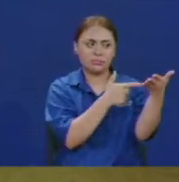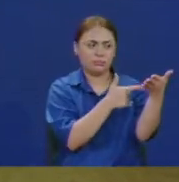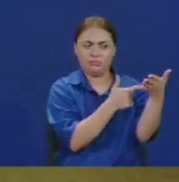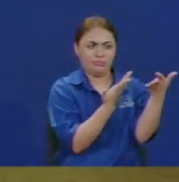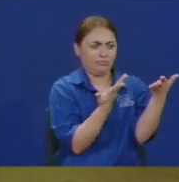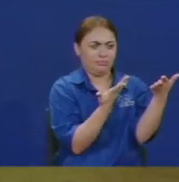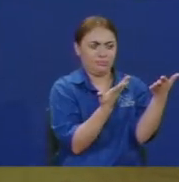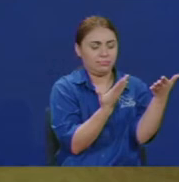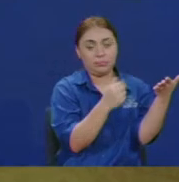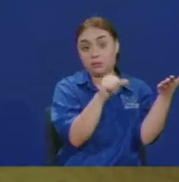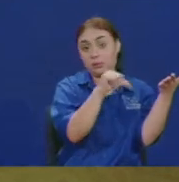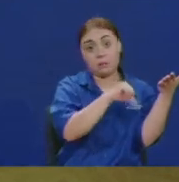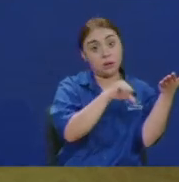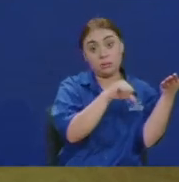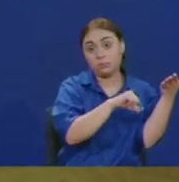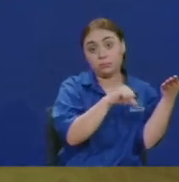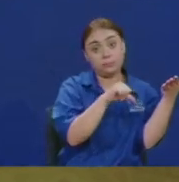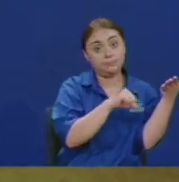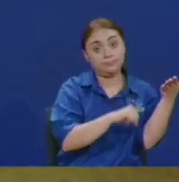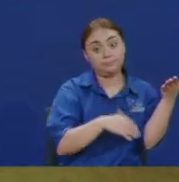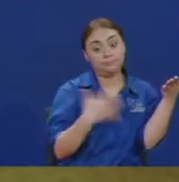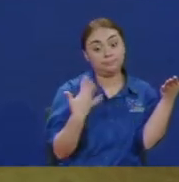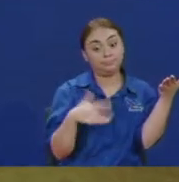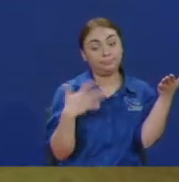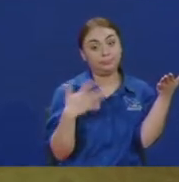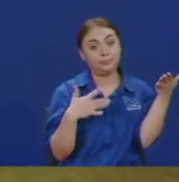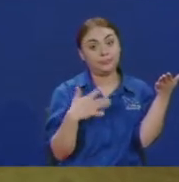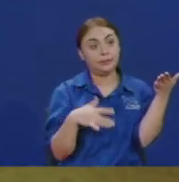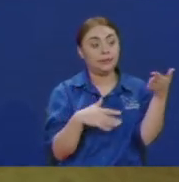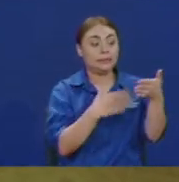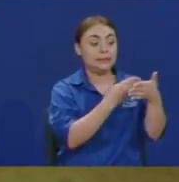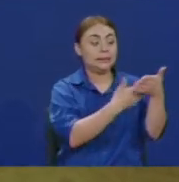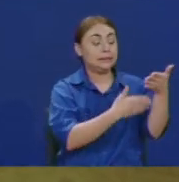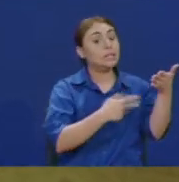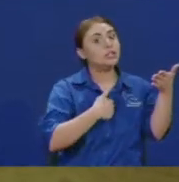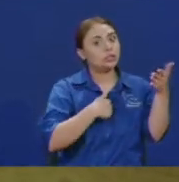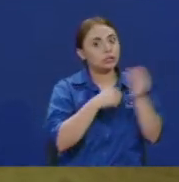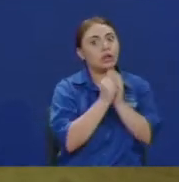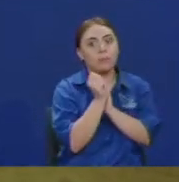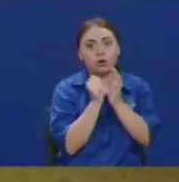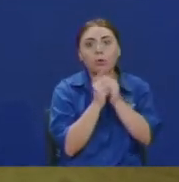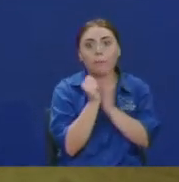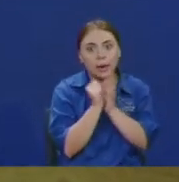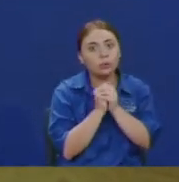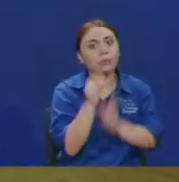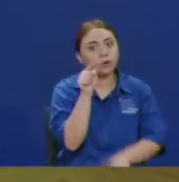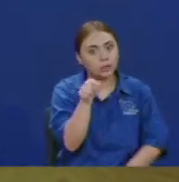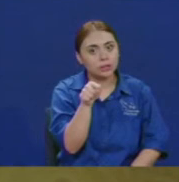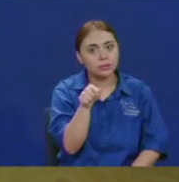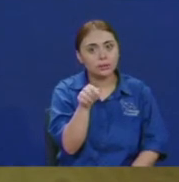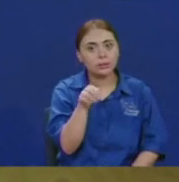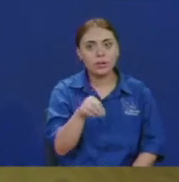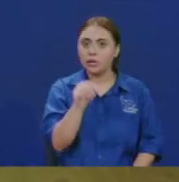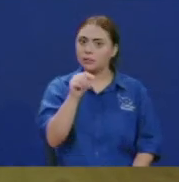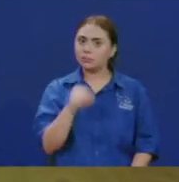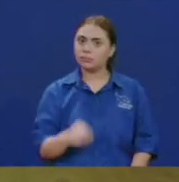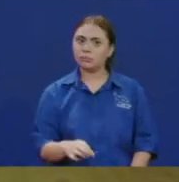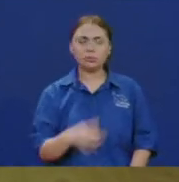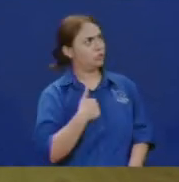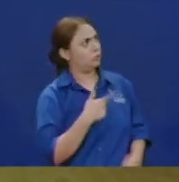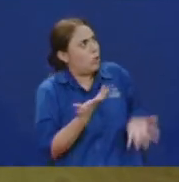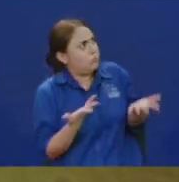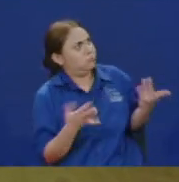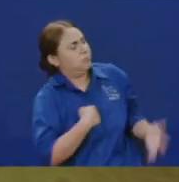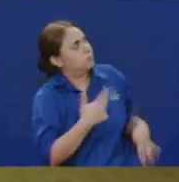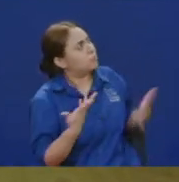Pero el médico me lo mira y le dice, tengo cierta preocupación, pero ¿por qué doctor se dice que estoy bien? Sí, pero es que lo que pasa es que